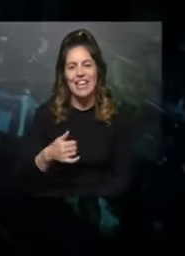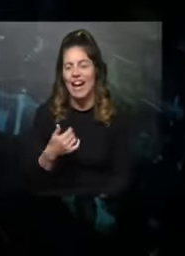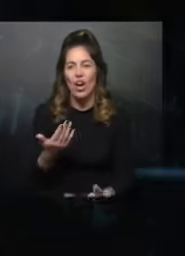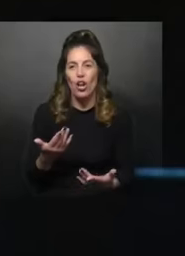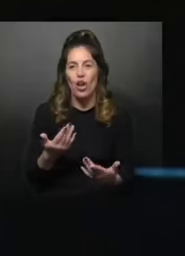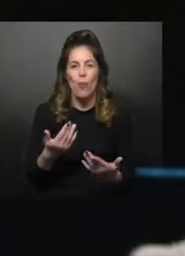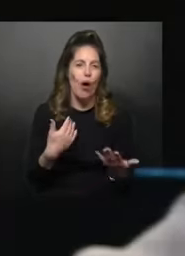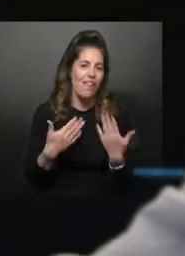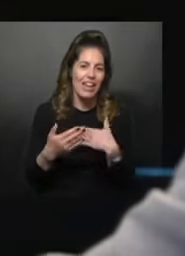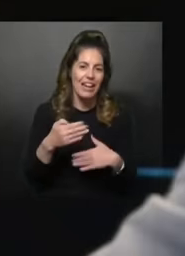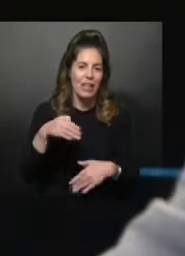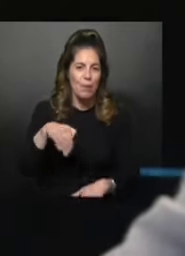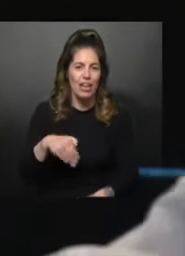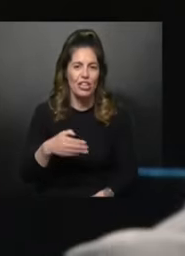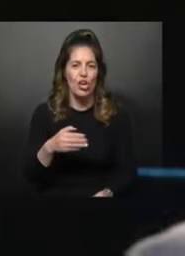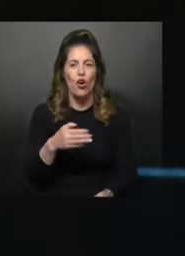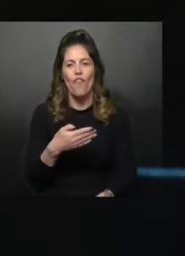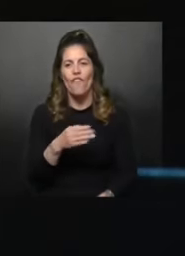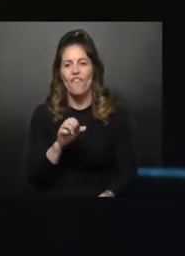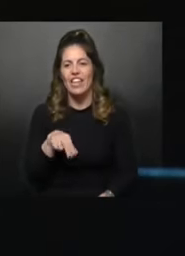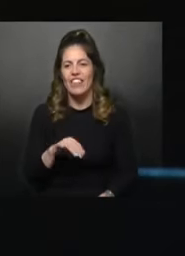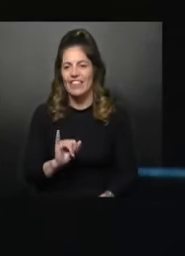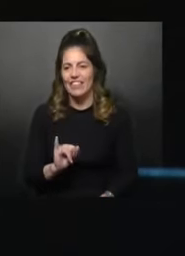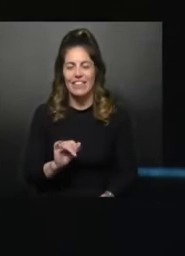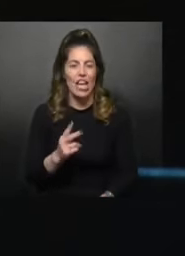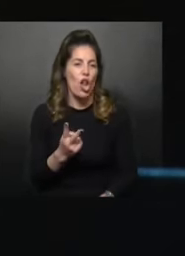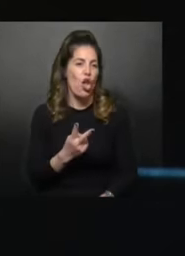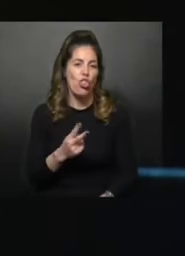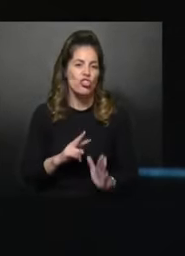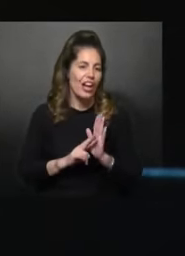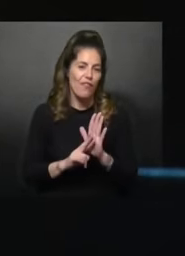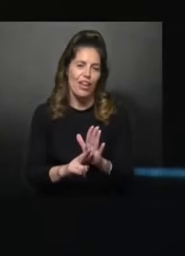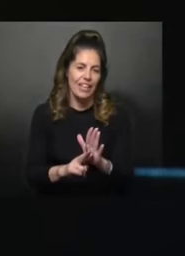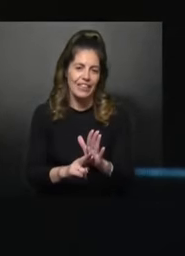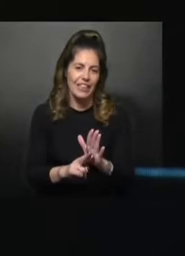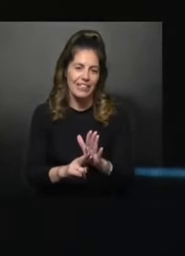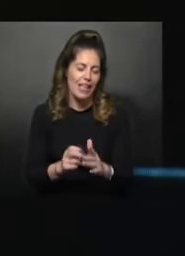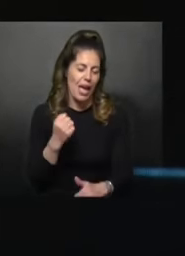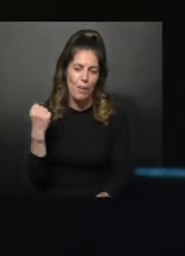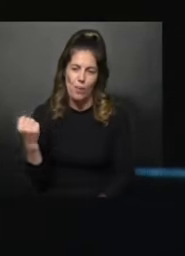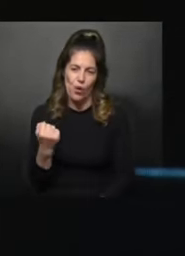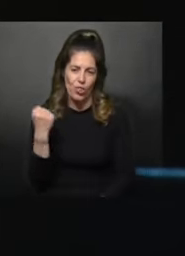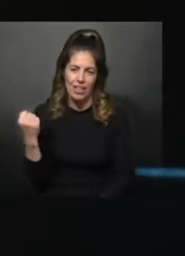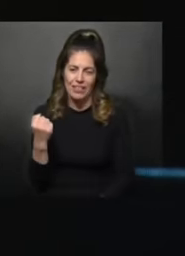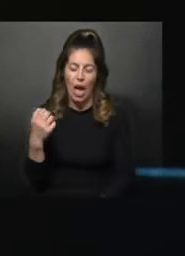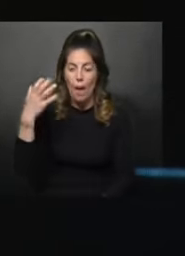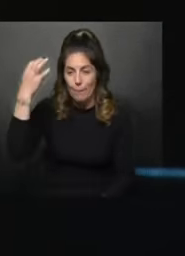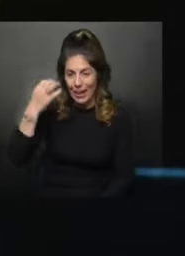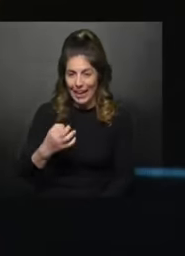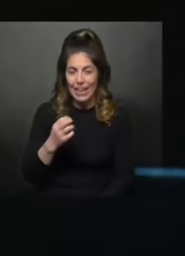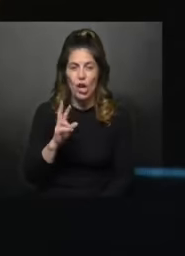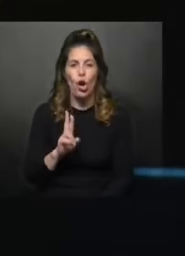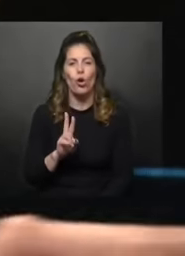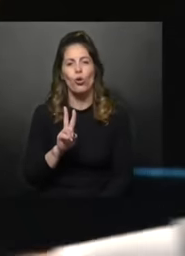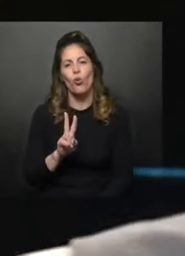Mario Benedetti. Es decir, son referentes en la vida de uno muy claves. Porque creo que además Rubén tenía